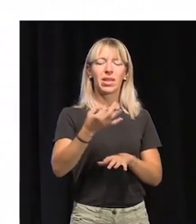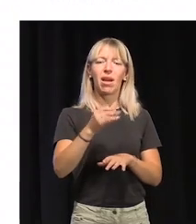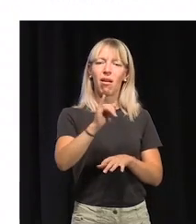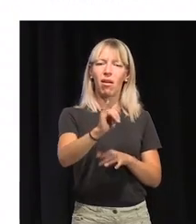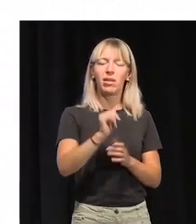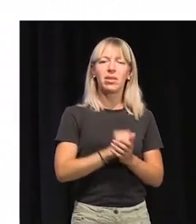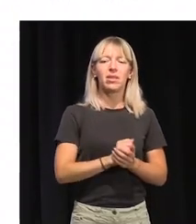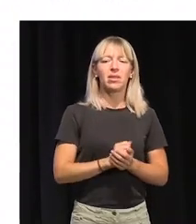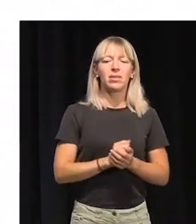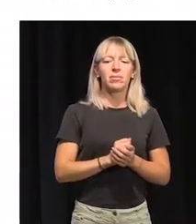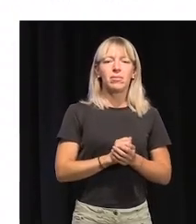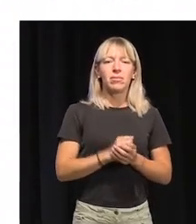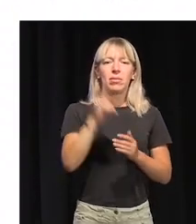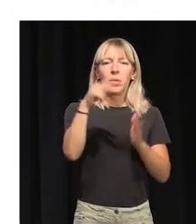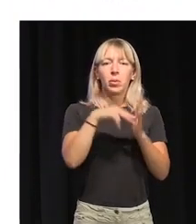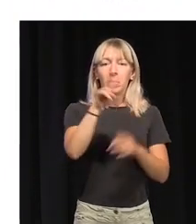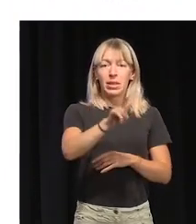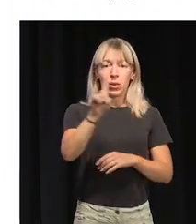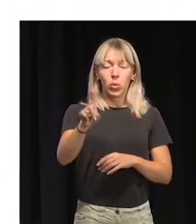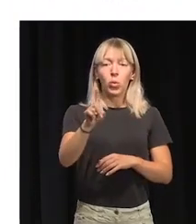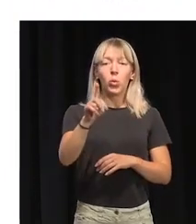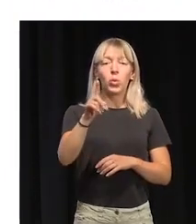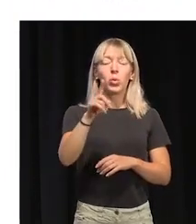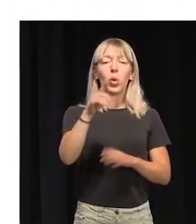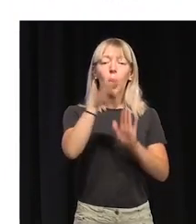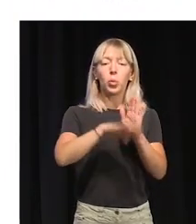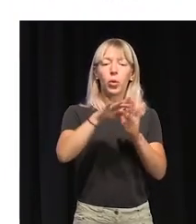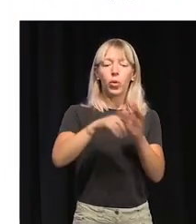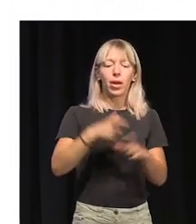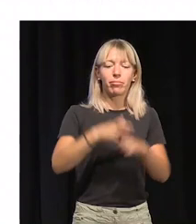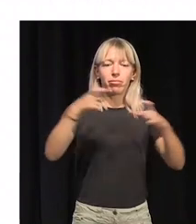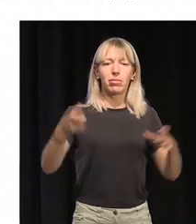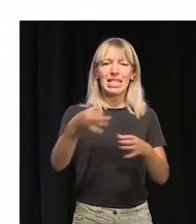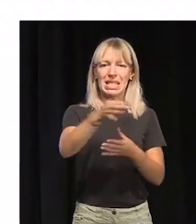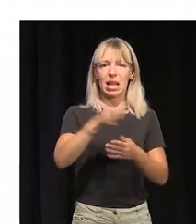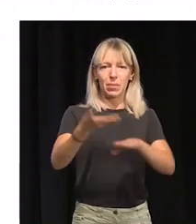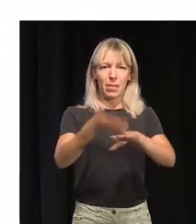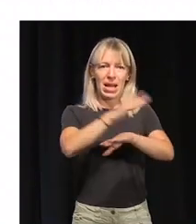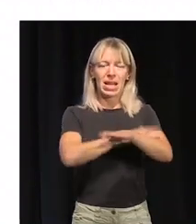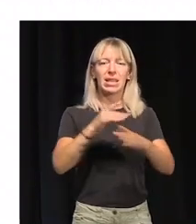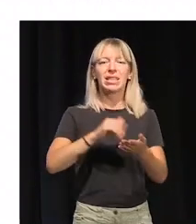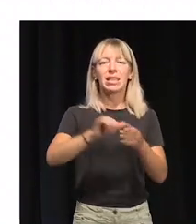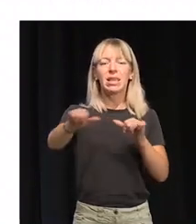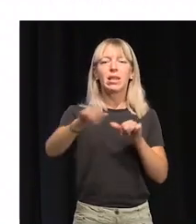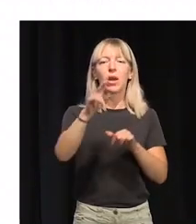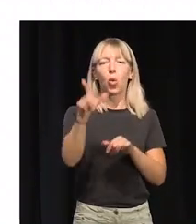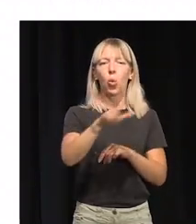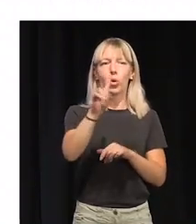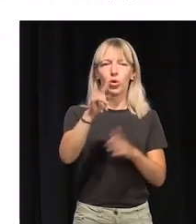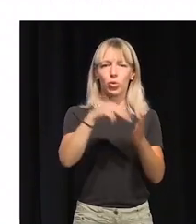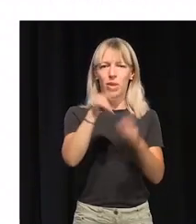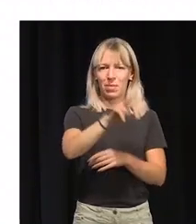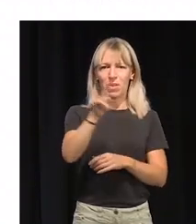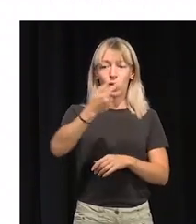que tiene. En 2021, el programa se extendió a las Islas Baleares y desde julio de 2022,